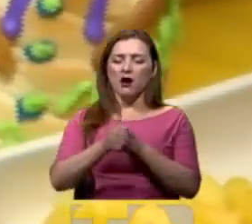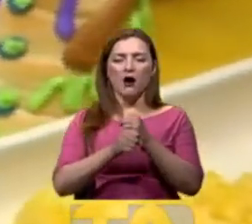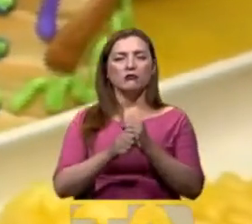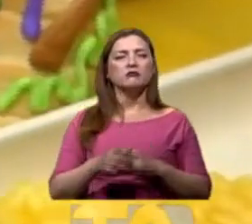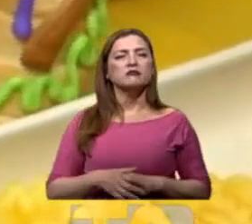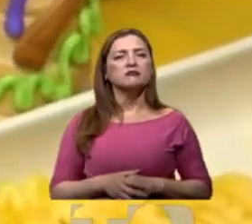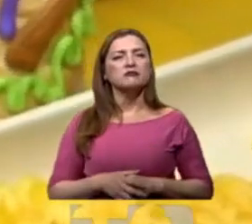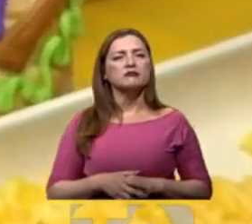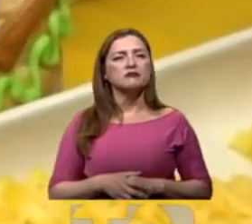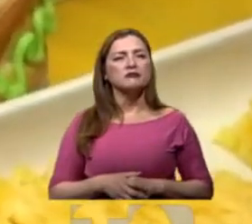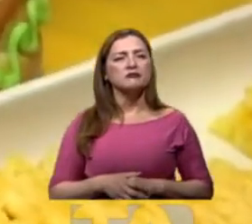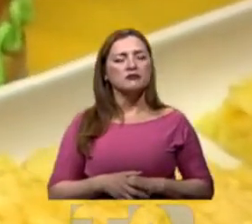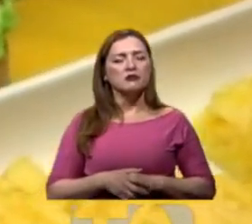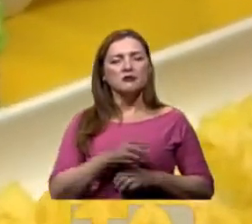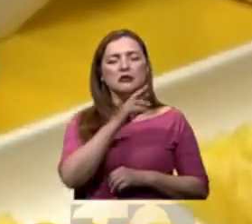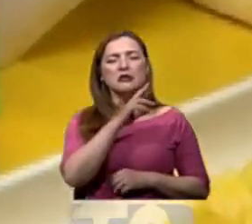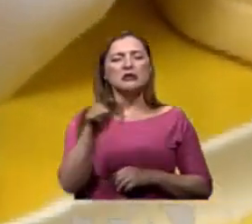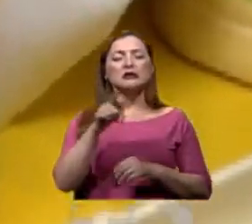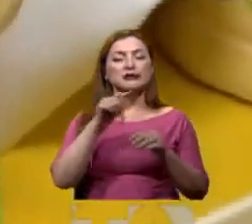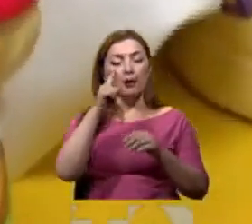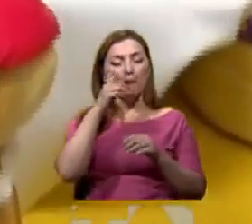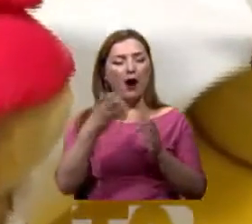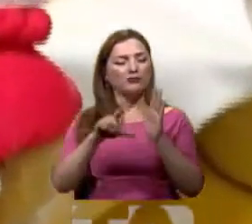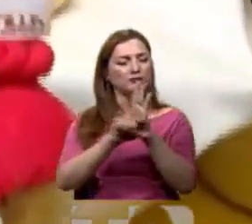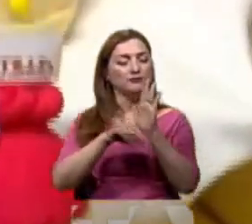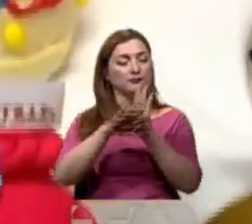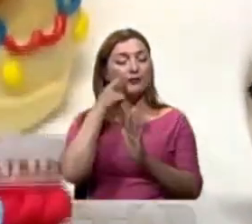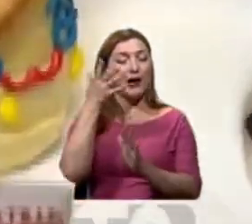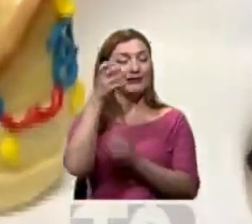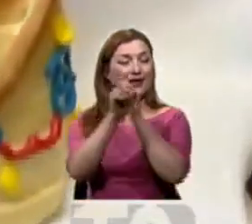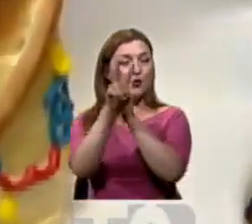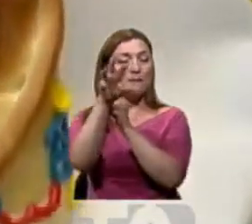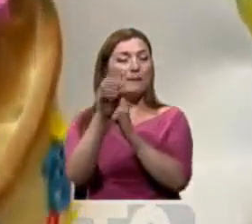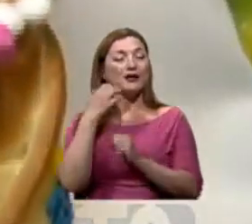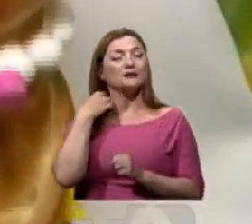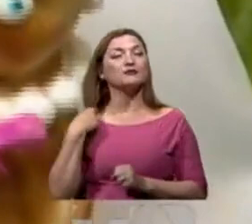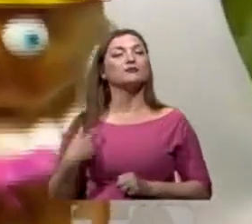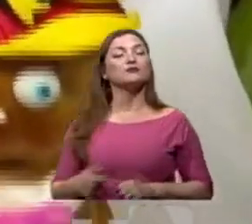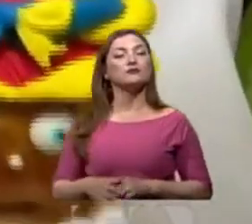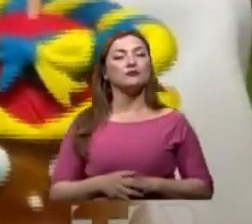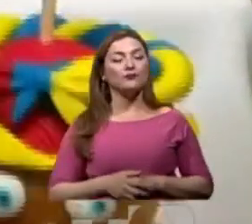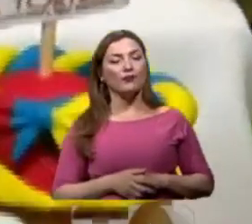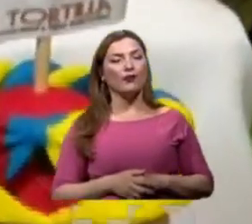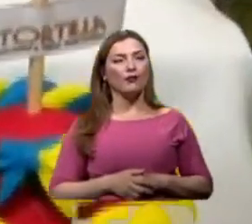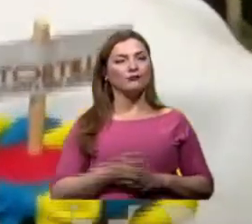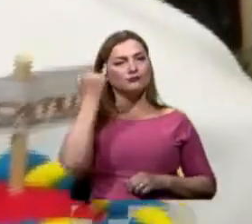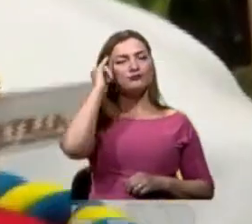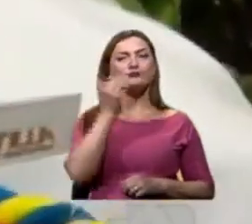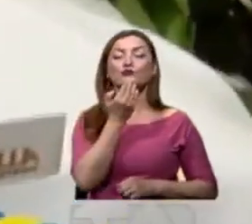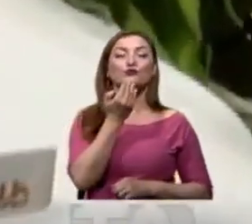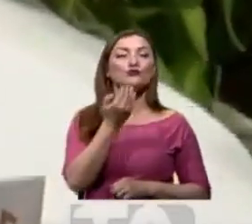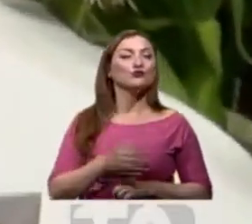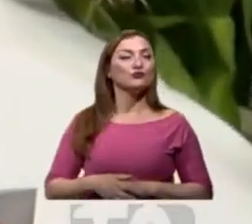momento de contarle de la tortilla. Cuéntanos un poco, yo ya señalaba en la introducción que son más de 20 años de historia. ¿Cómo inició la tortilla? A ver,